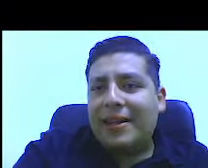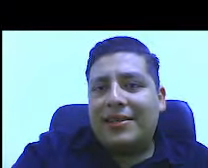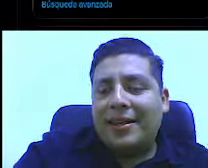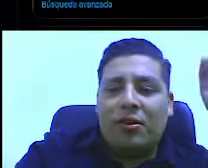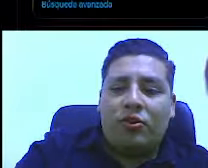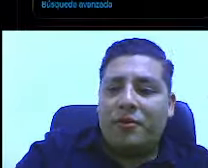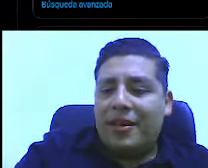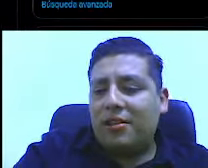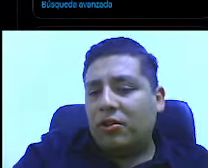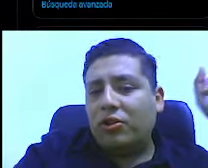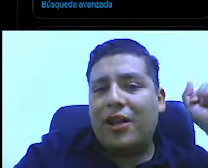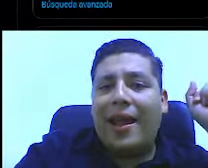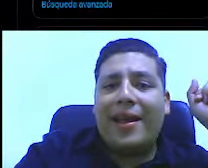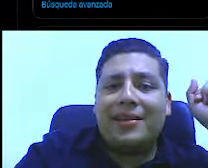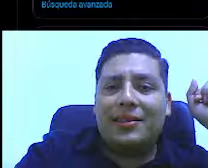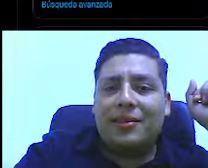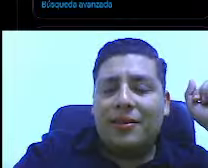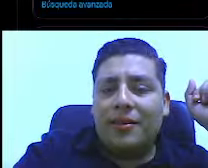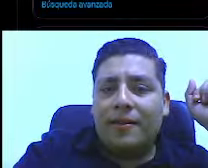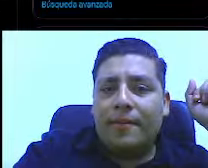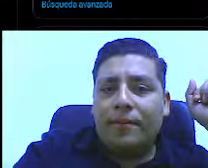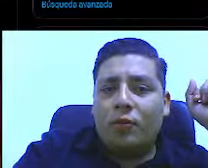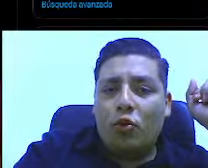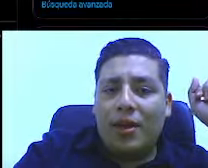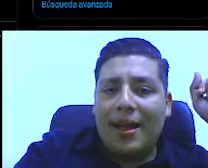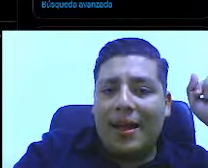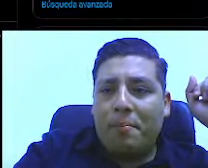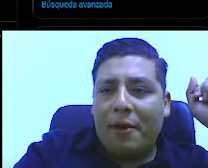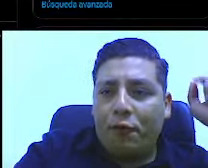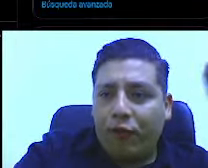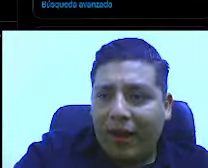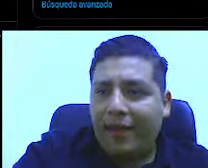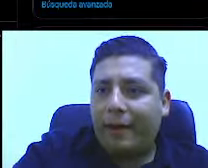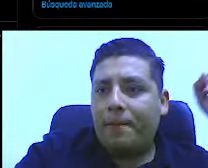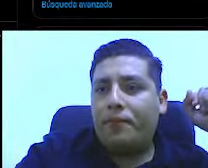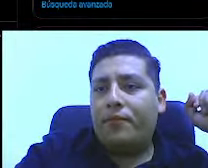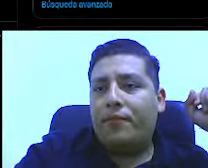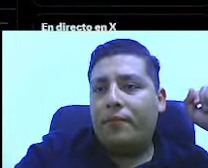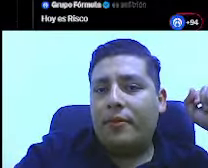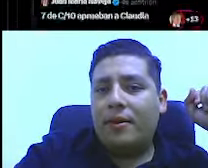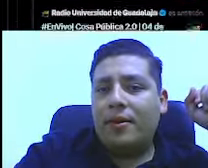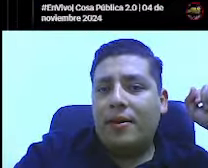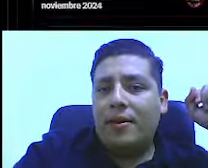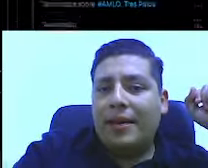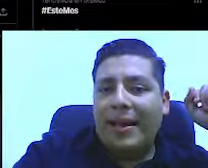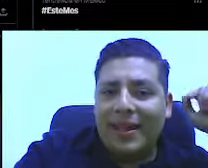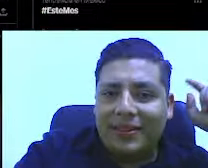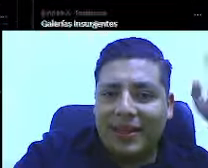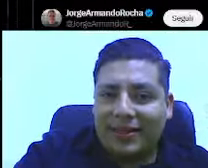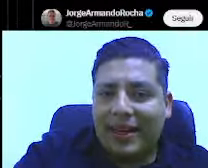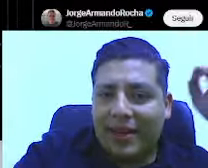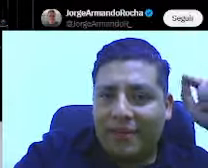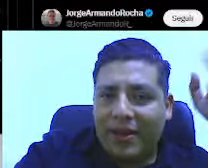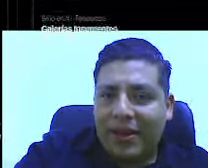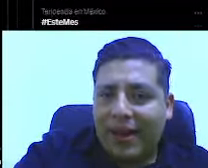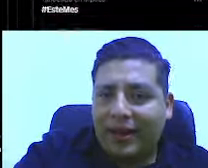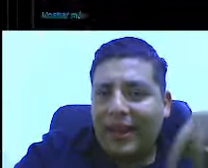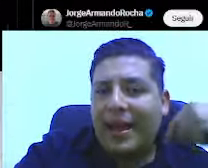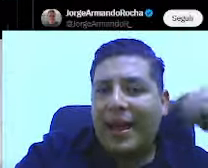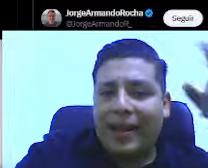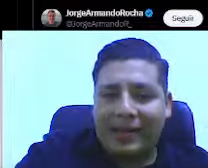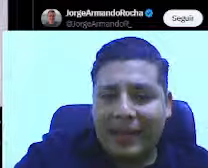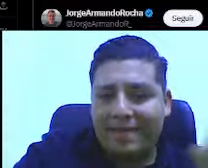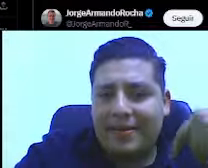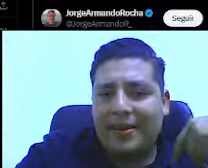eso que están haciendo los ministros es una mafufada. Es tratar de verle